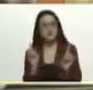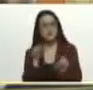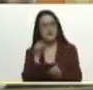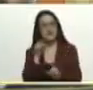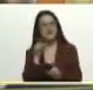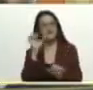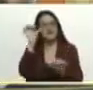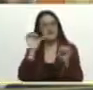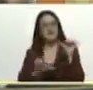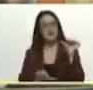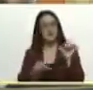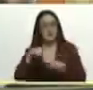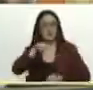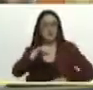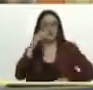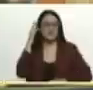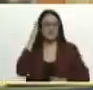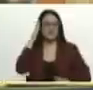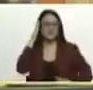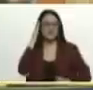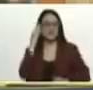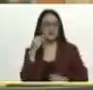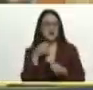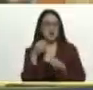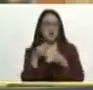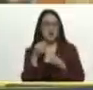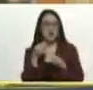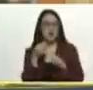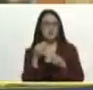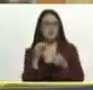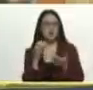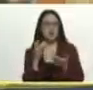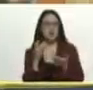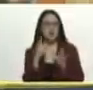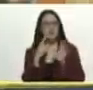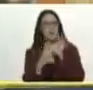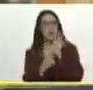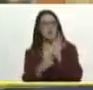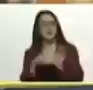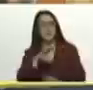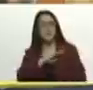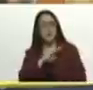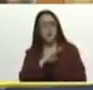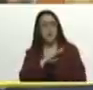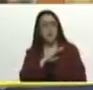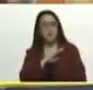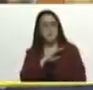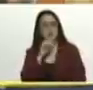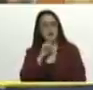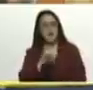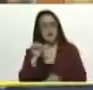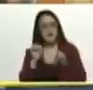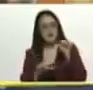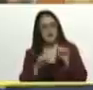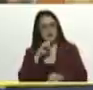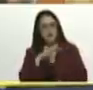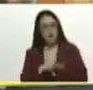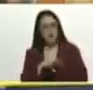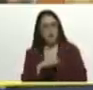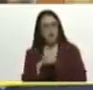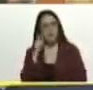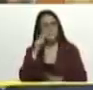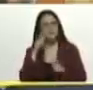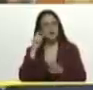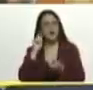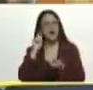narrativa ustedes la tienen que desconstruir mostrando su propia narrativa para que la gente